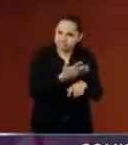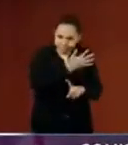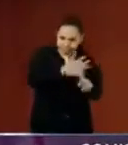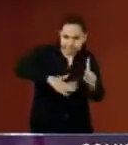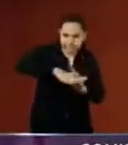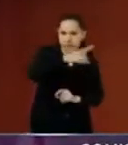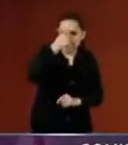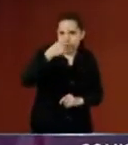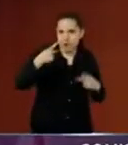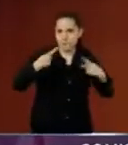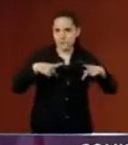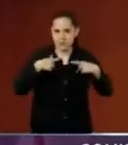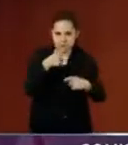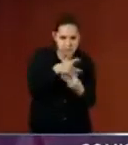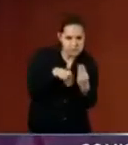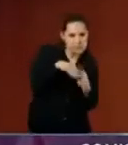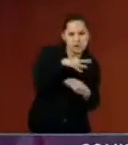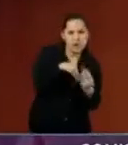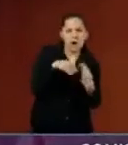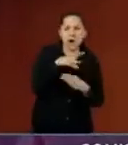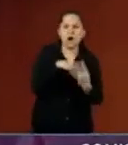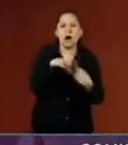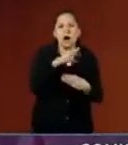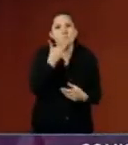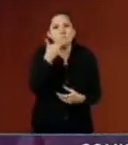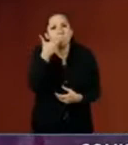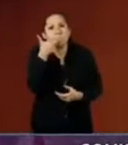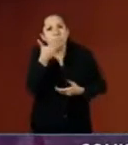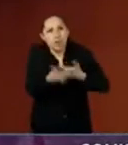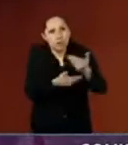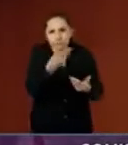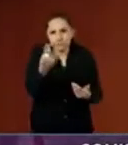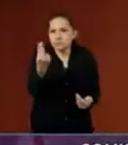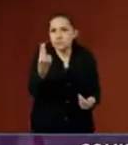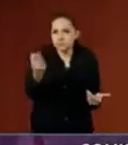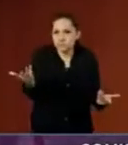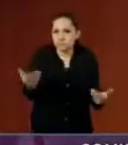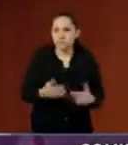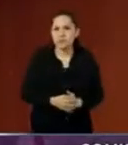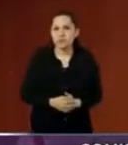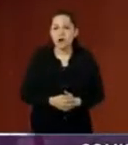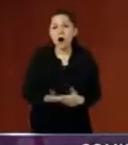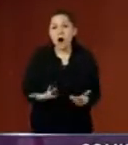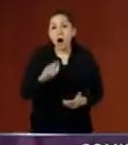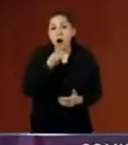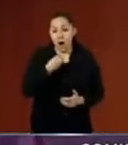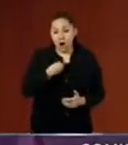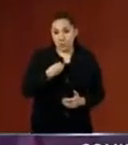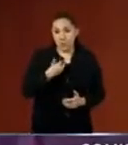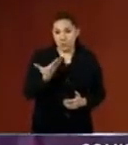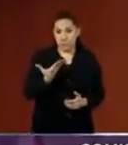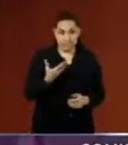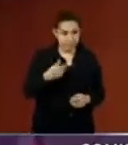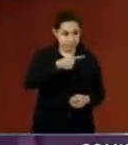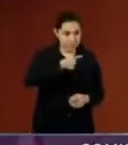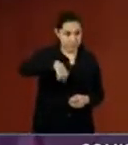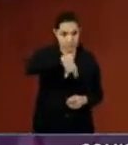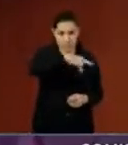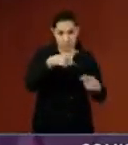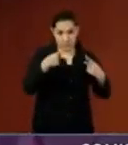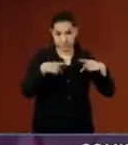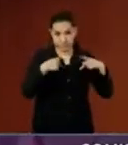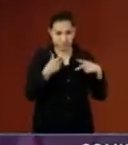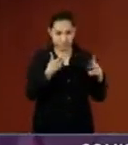A partir de la implementación de medidas para contener los contagios que motivaron la suspensión de diversas actividades,